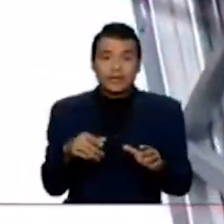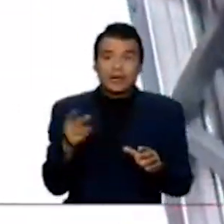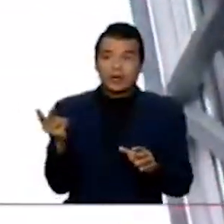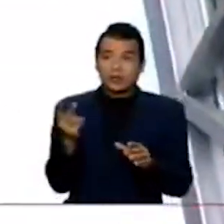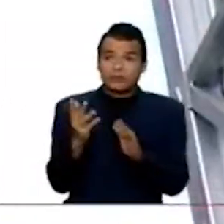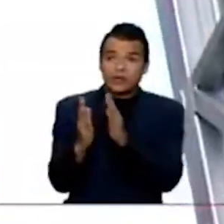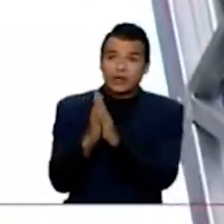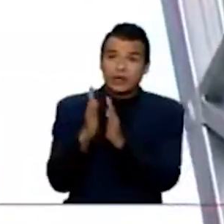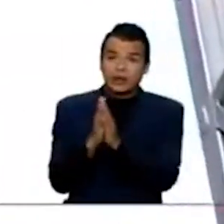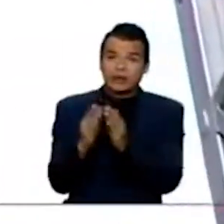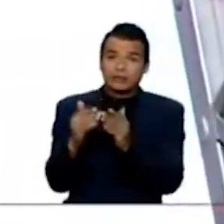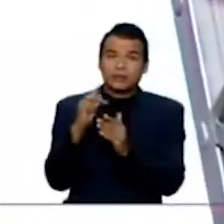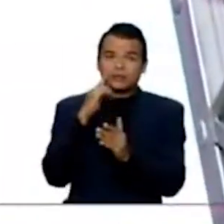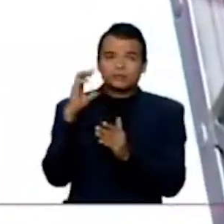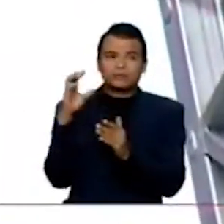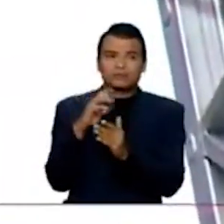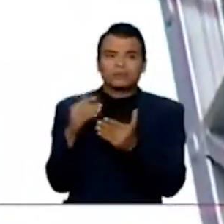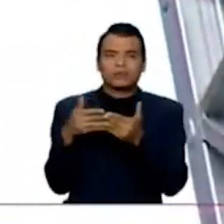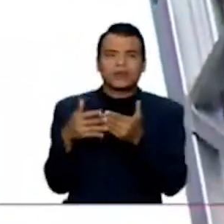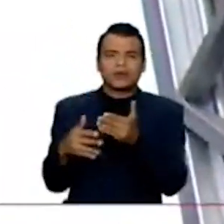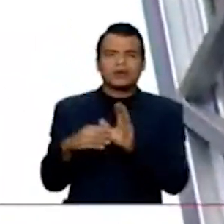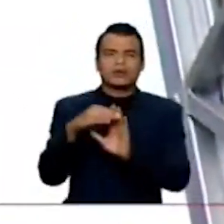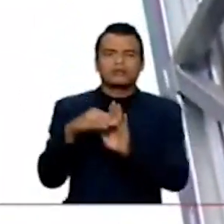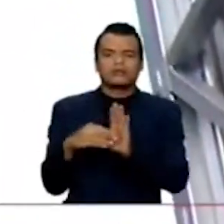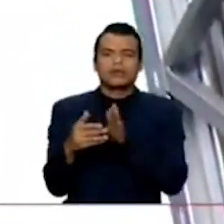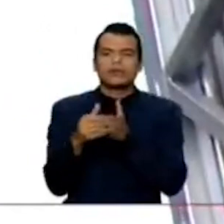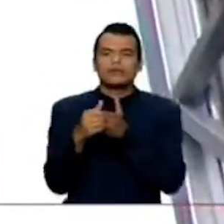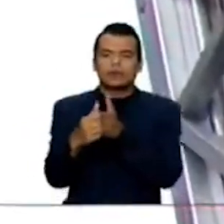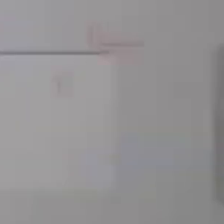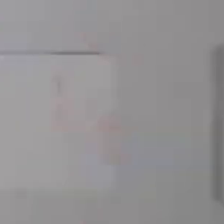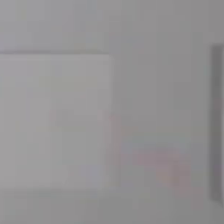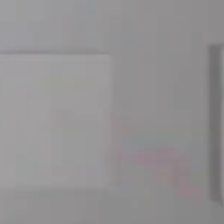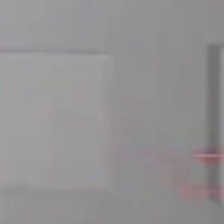se definirán los protocolos a establecer allí.